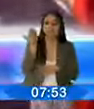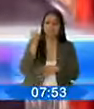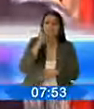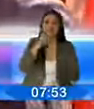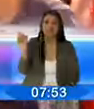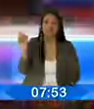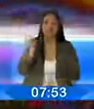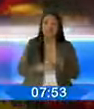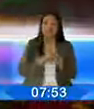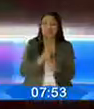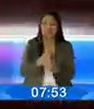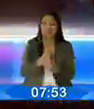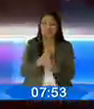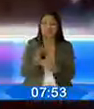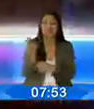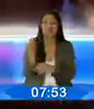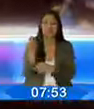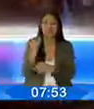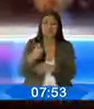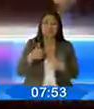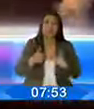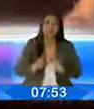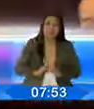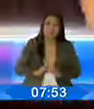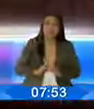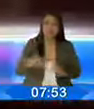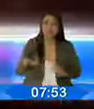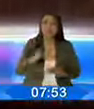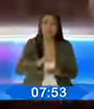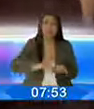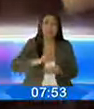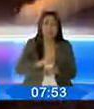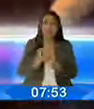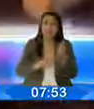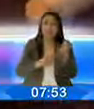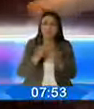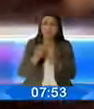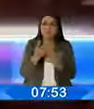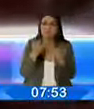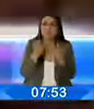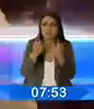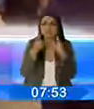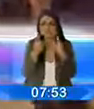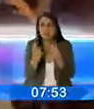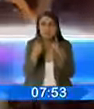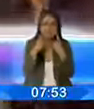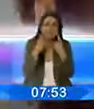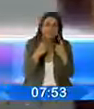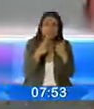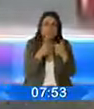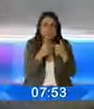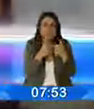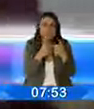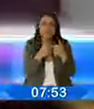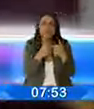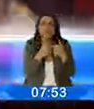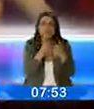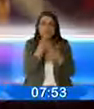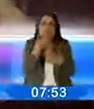años, cuando unos jóvenes cansados que llegan a su barrio afuereños a conquistar a las chicas, decidieron perfeccionar